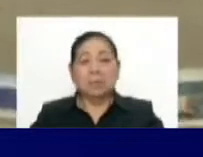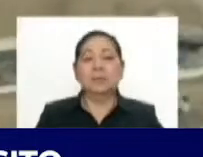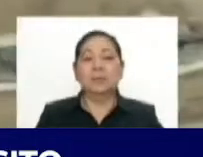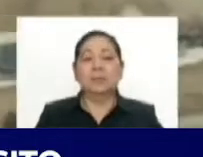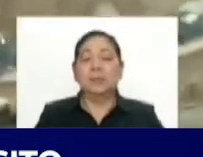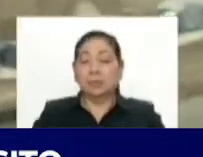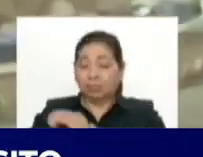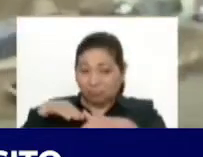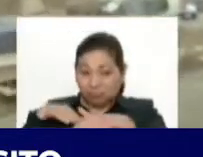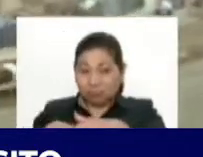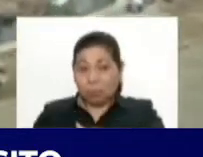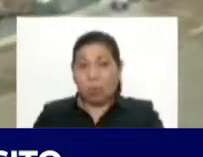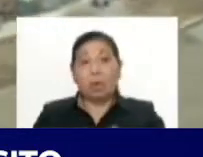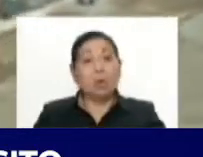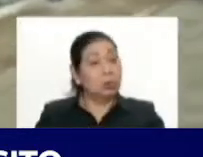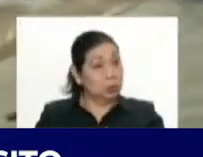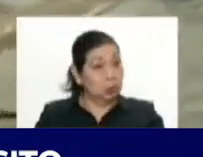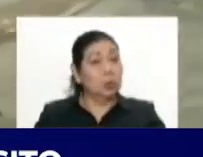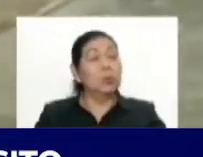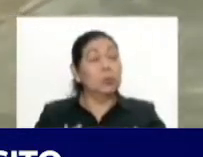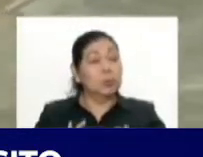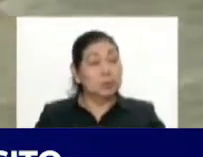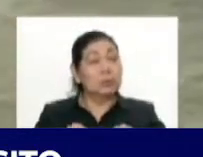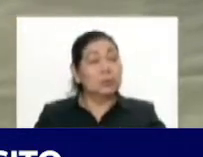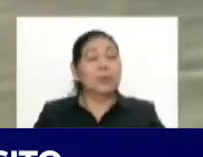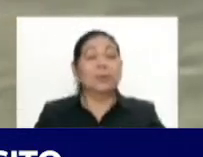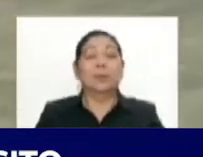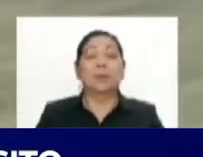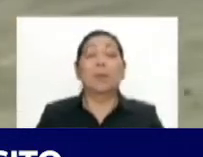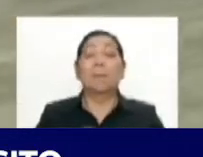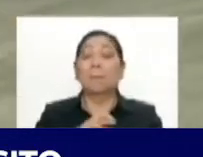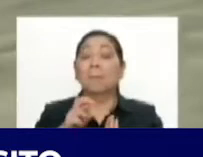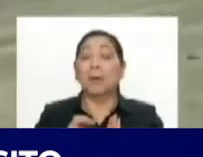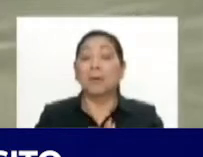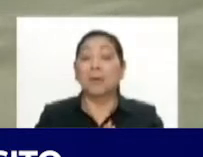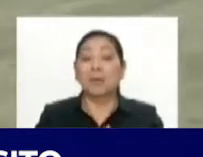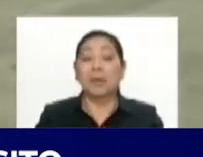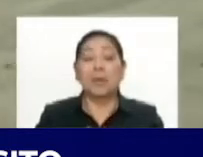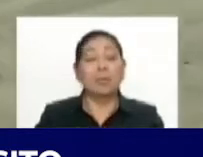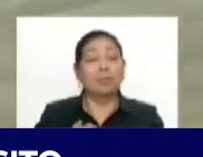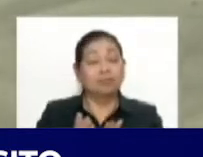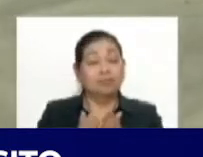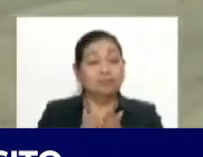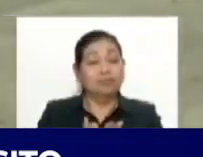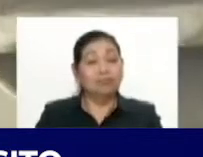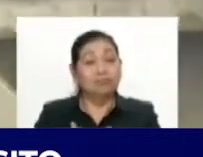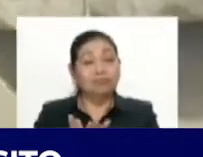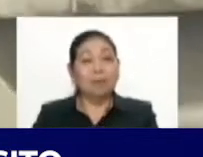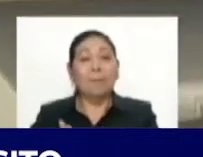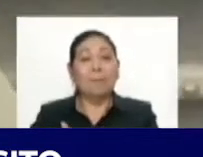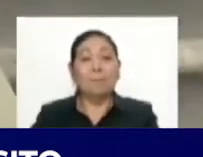ciudad. El túnel es una obra de gran envergadura que forma parte del megaproyecto Terminal